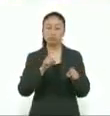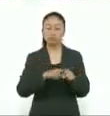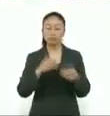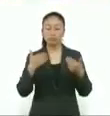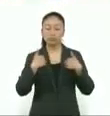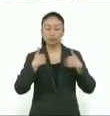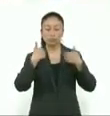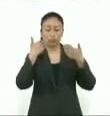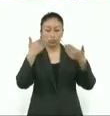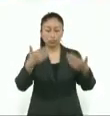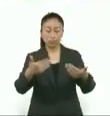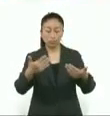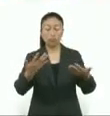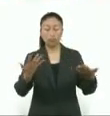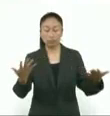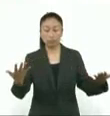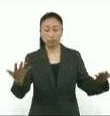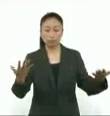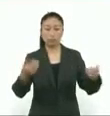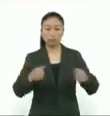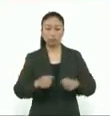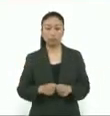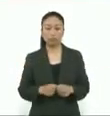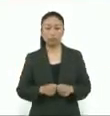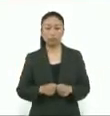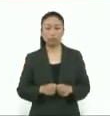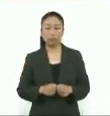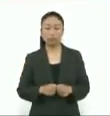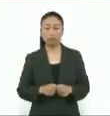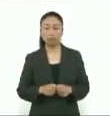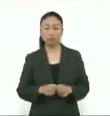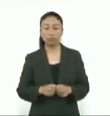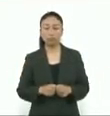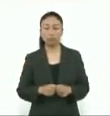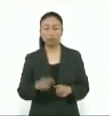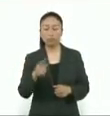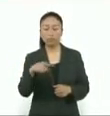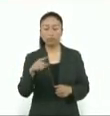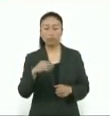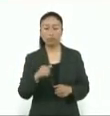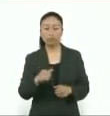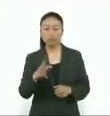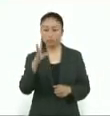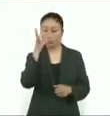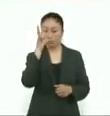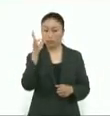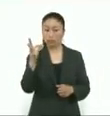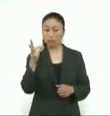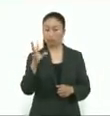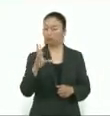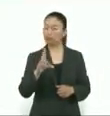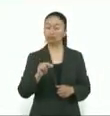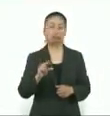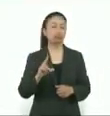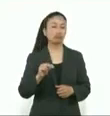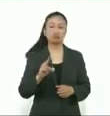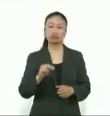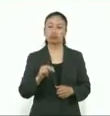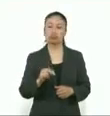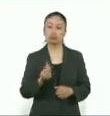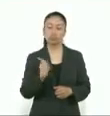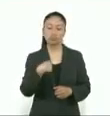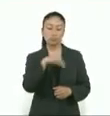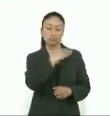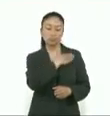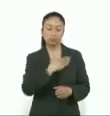su confianza en nosotras y a la que no tenemos el derecho a fallar. Nuestro